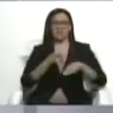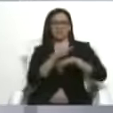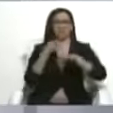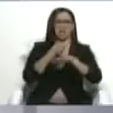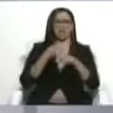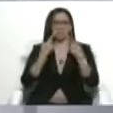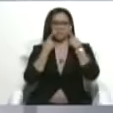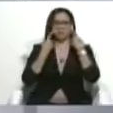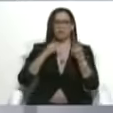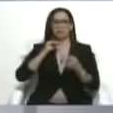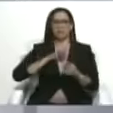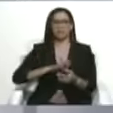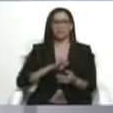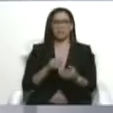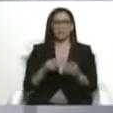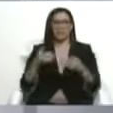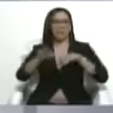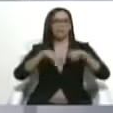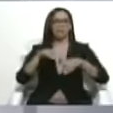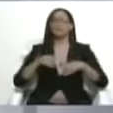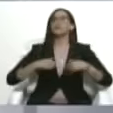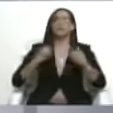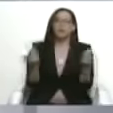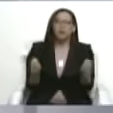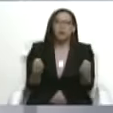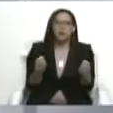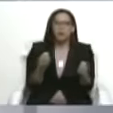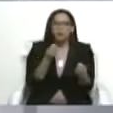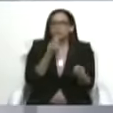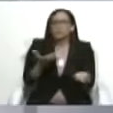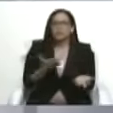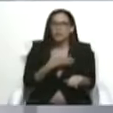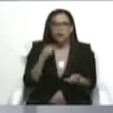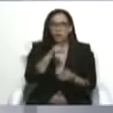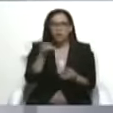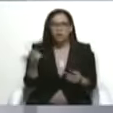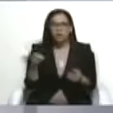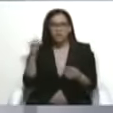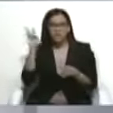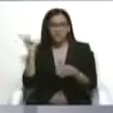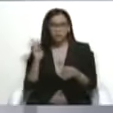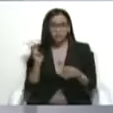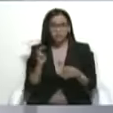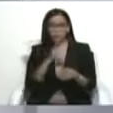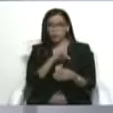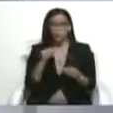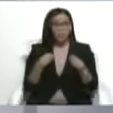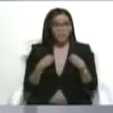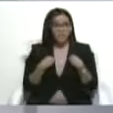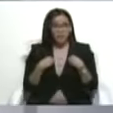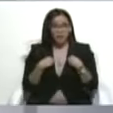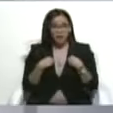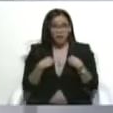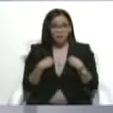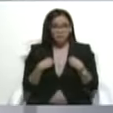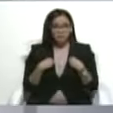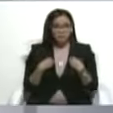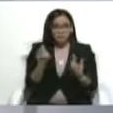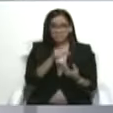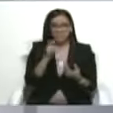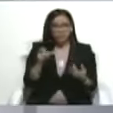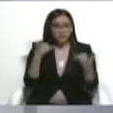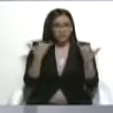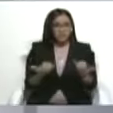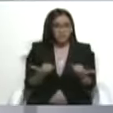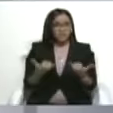están en la playa, bueno, ¿y qué quieren ustedes? Que el venezolano deje de vivir porque personas ya